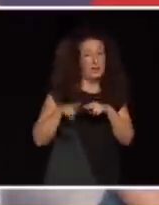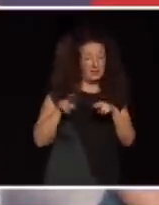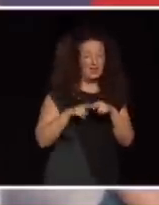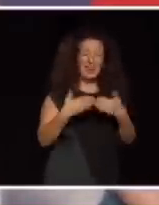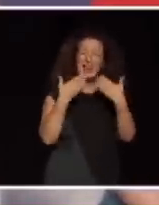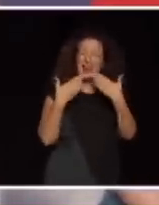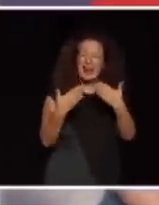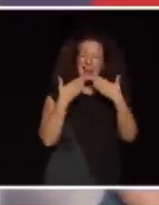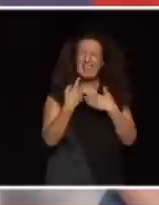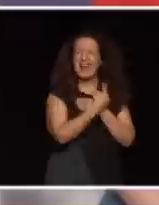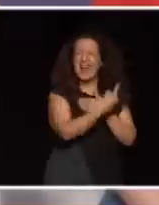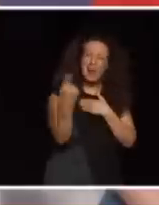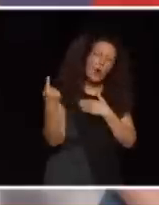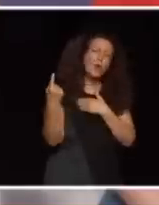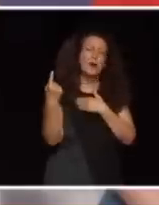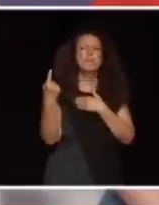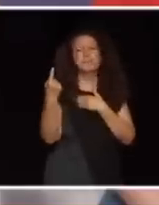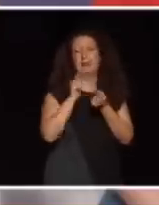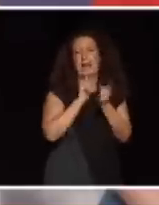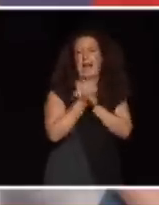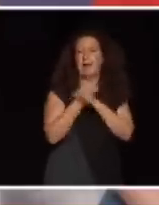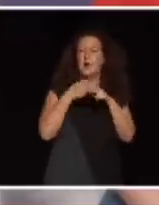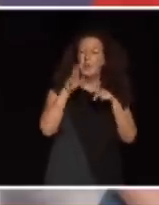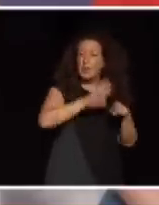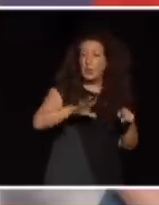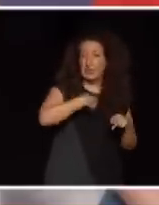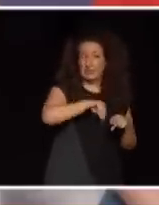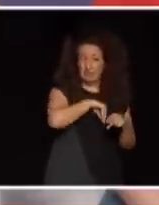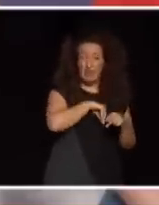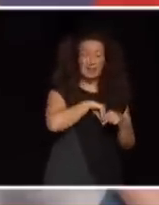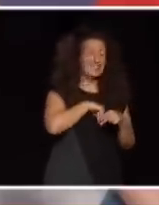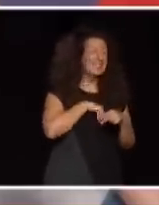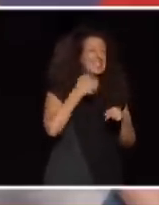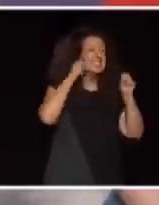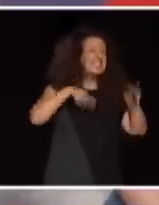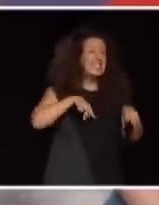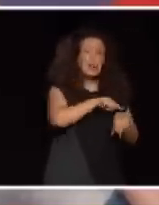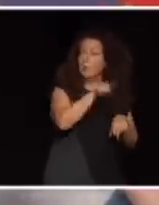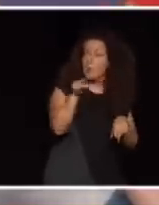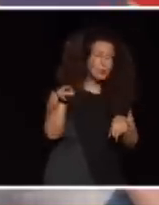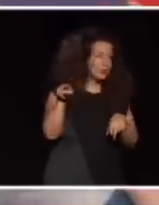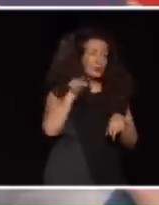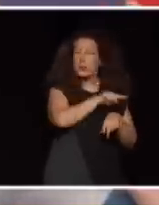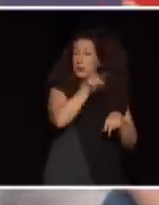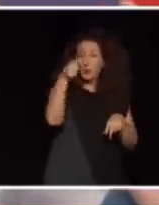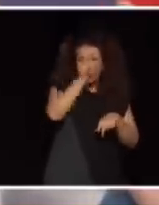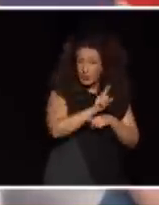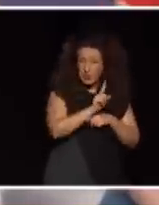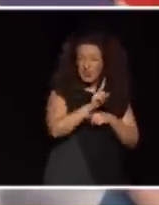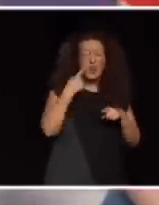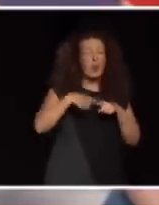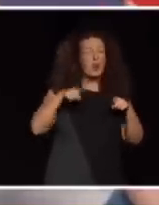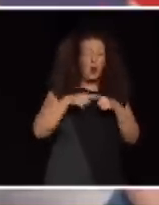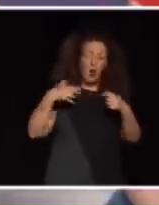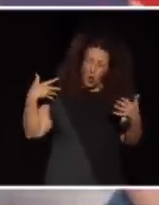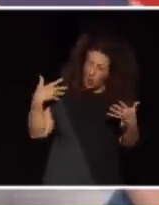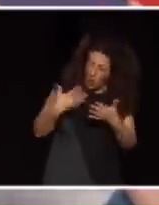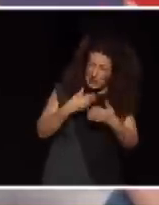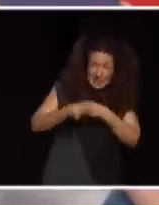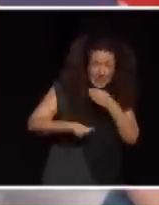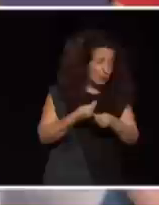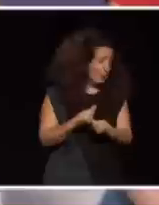una de vosotras y a cada uno de vosotros. Sin vosotras y sin vosotros, todo lo que hemos hecho en estos años habría